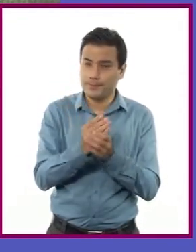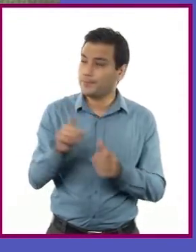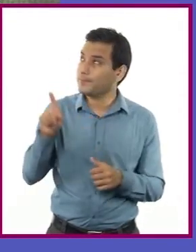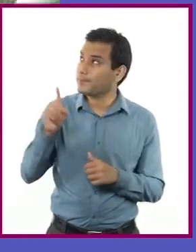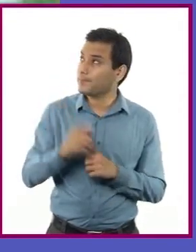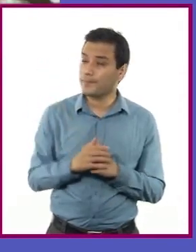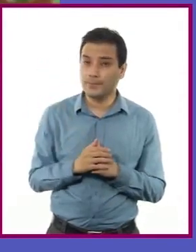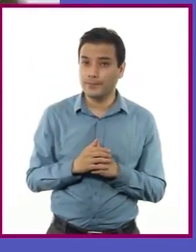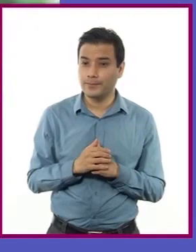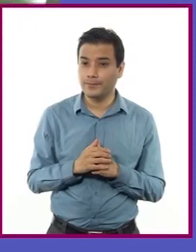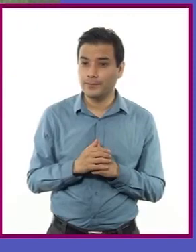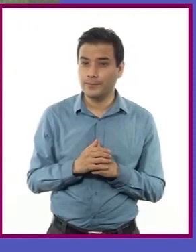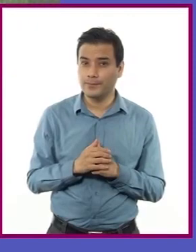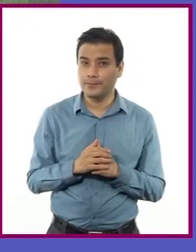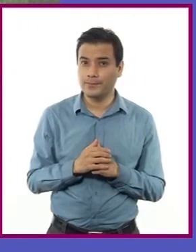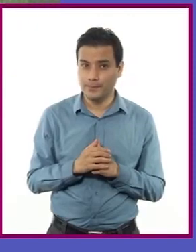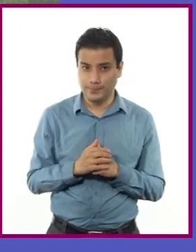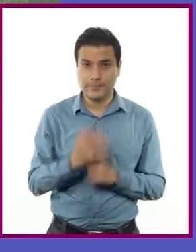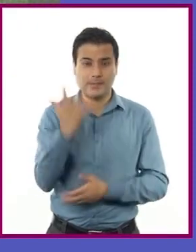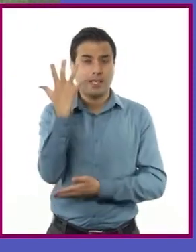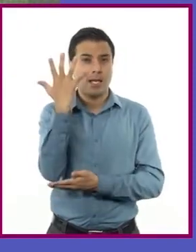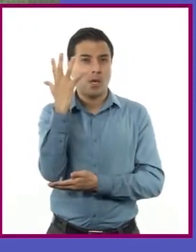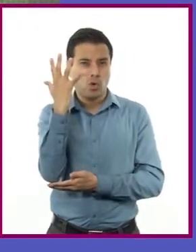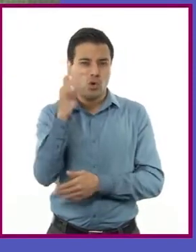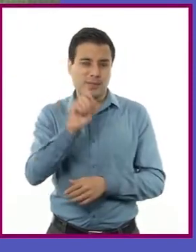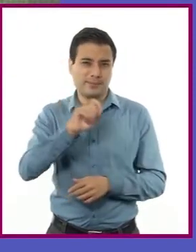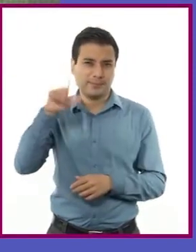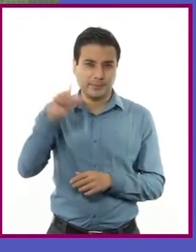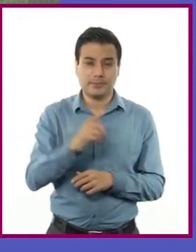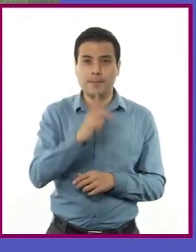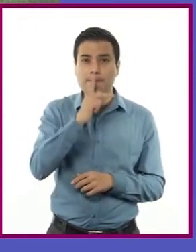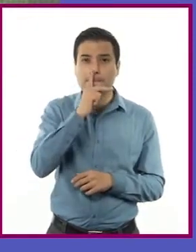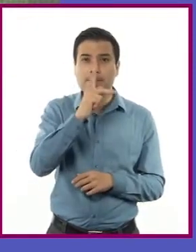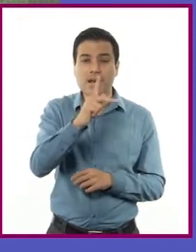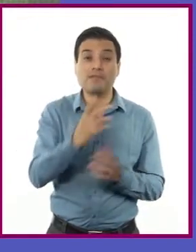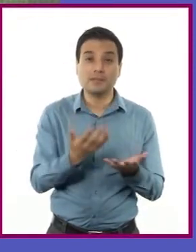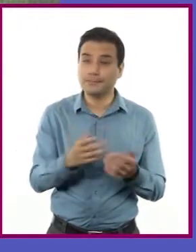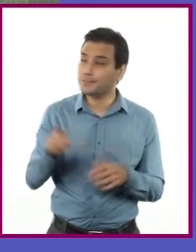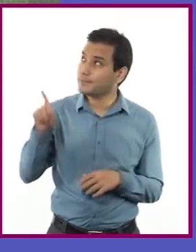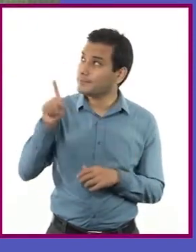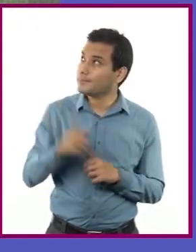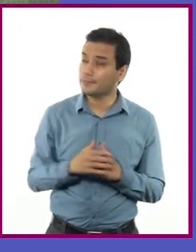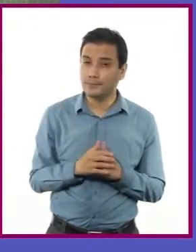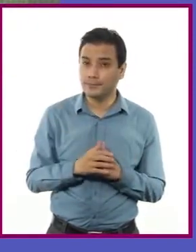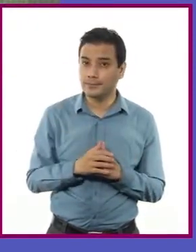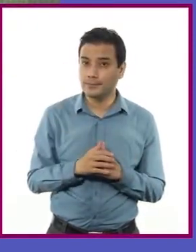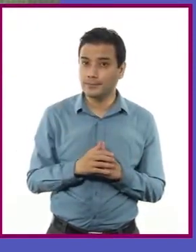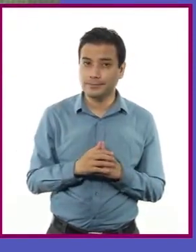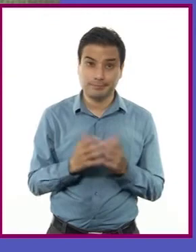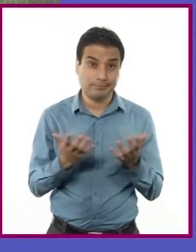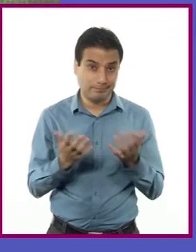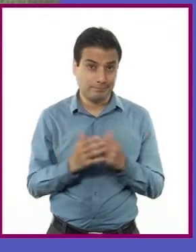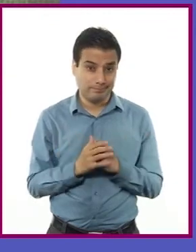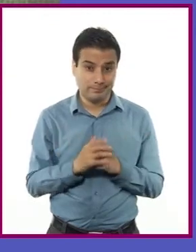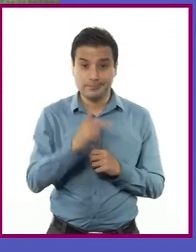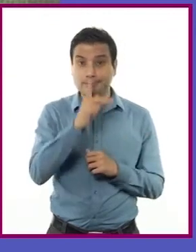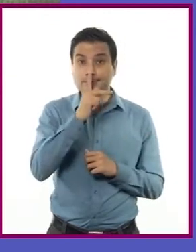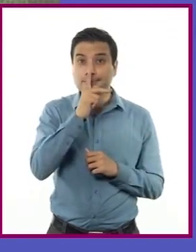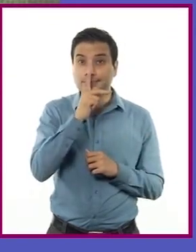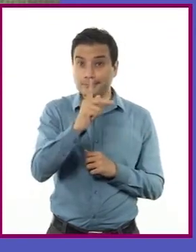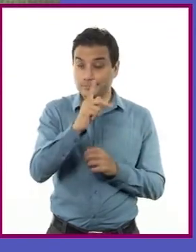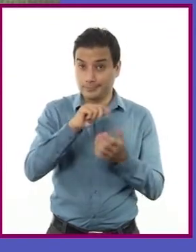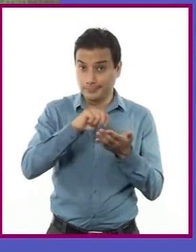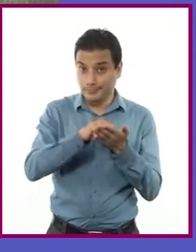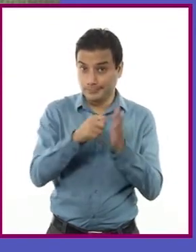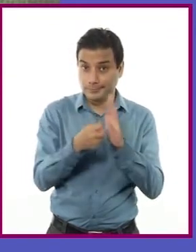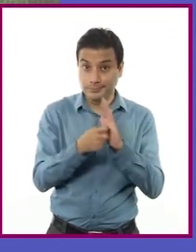carboncillos. Y en el campo de la ecología se habla de bioenergía o hábitat. El vocabulario técnico es entonces